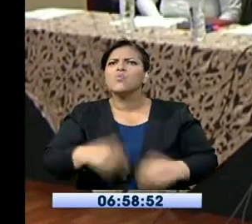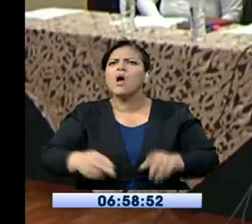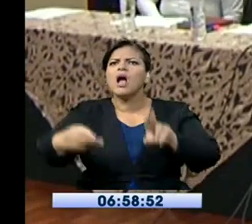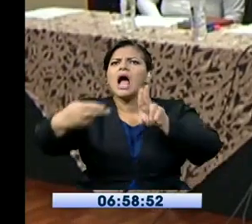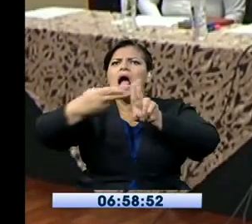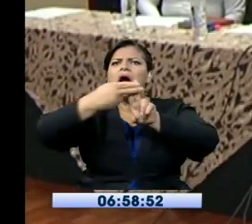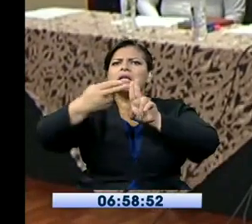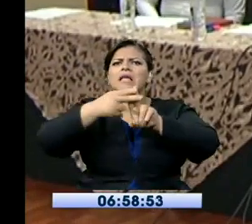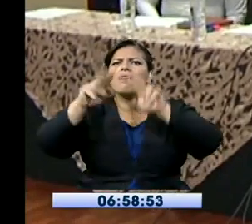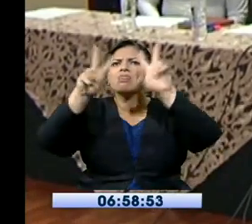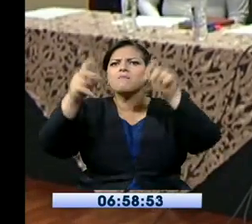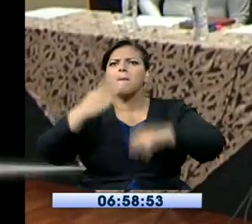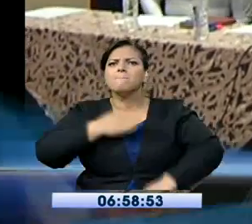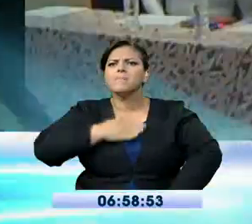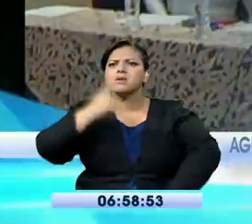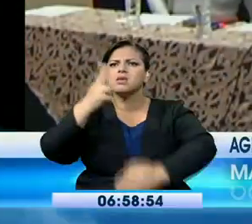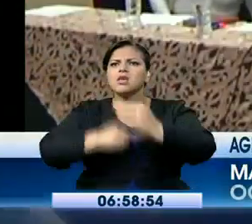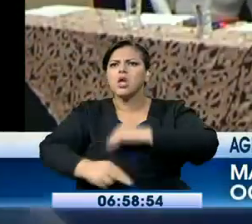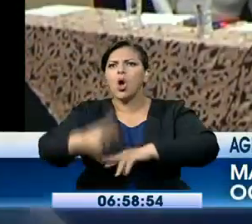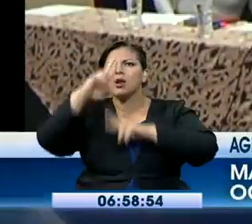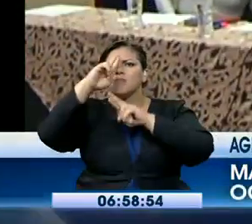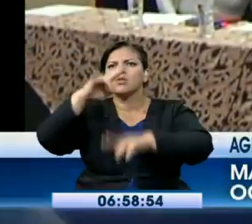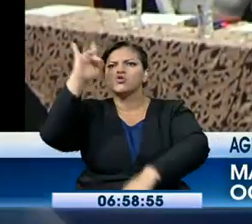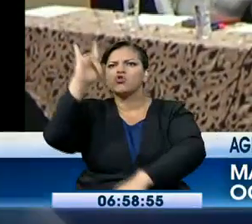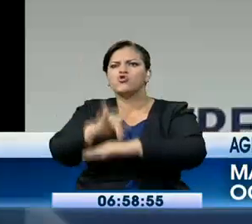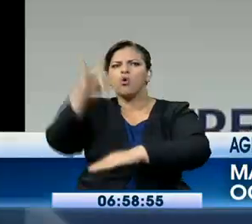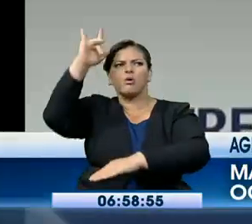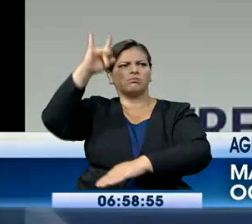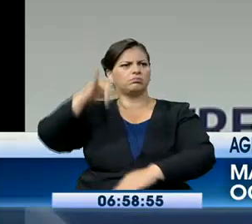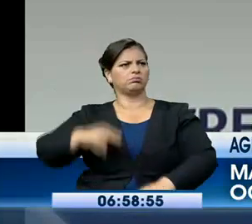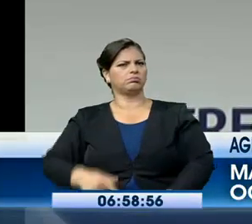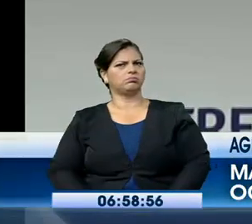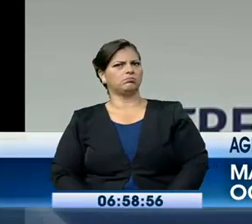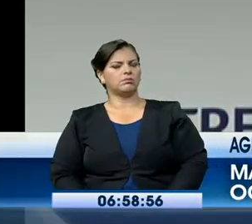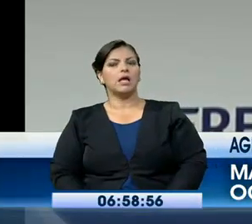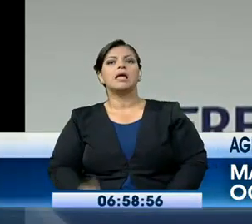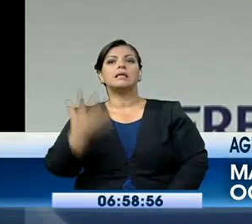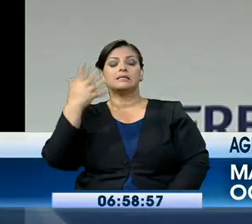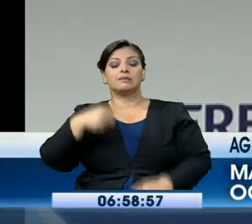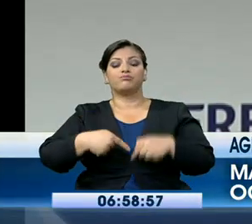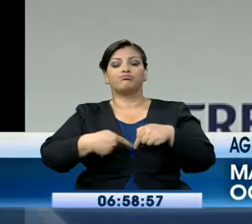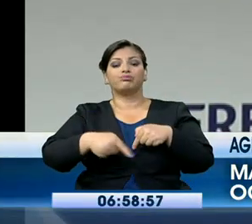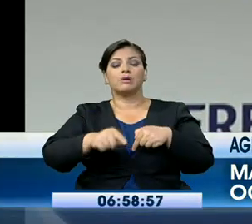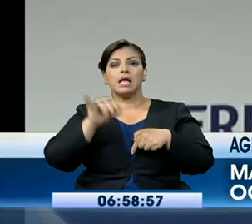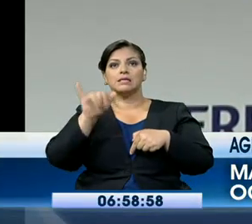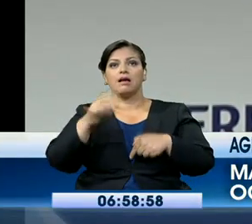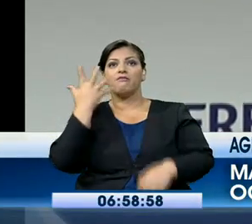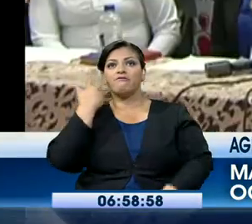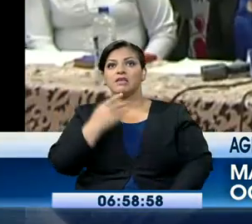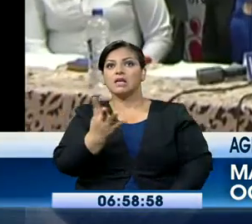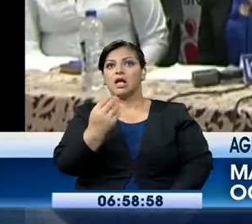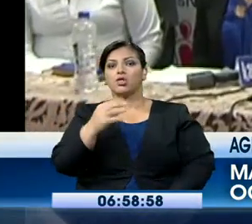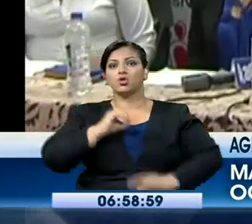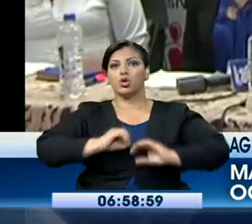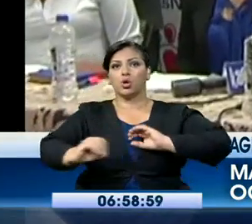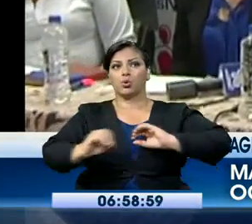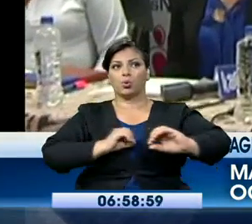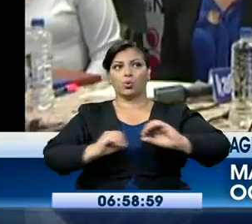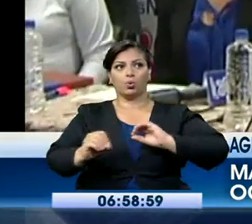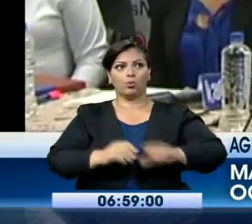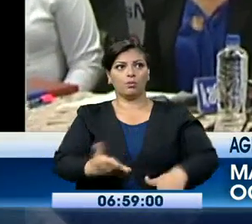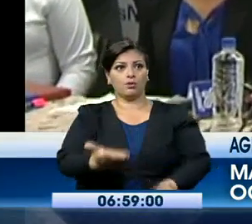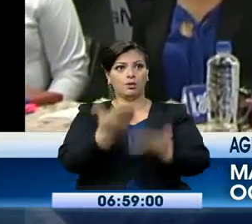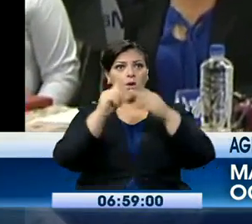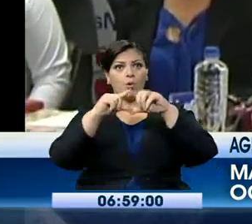para convocar a una marcha pacífica este sábado 14 de octubre en el centro de Guayaquil y varias ciudades del país. Esta